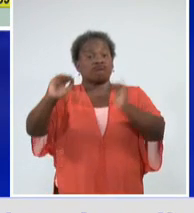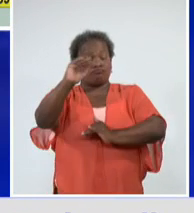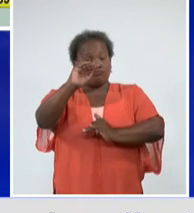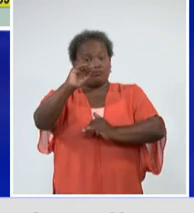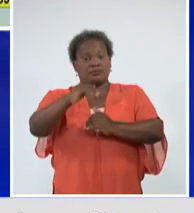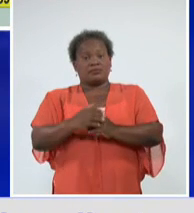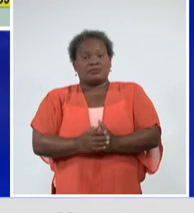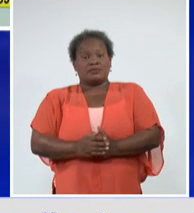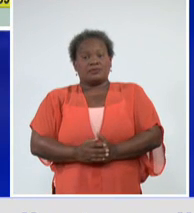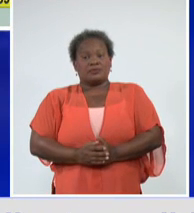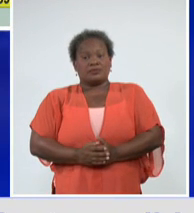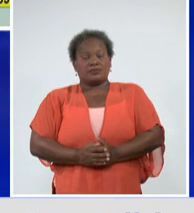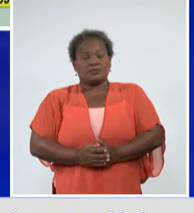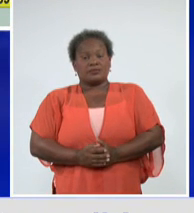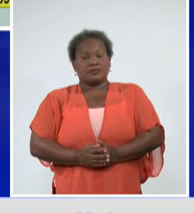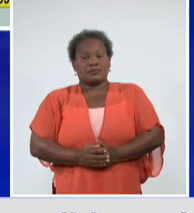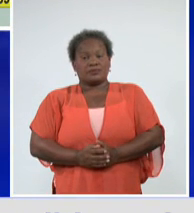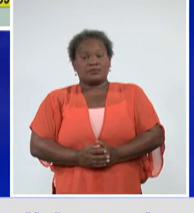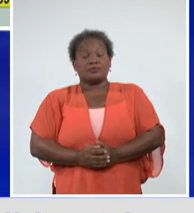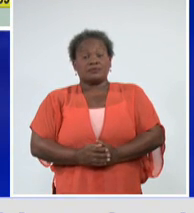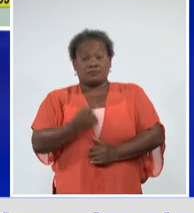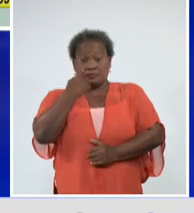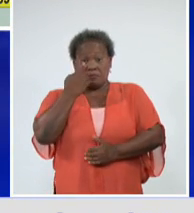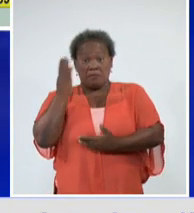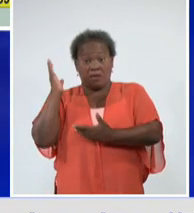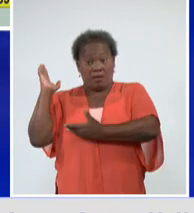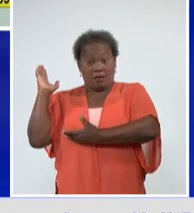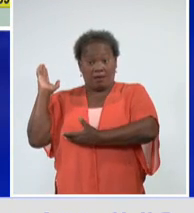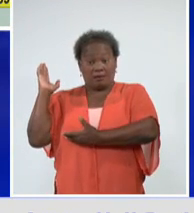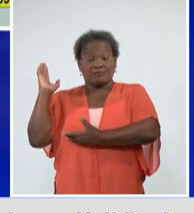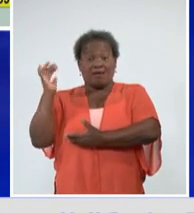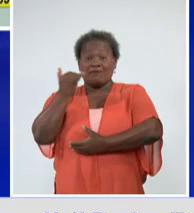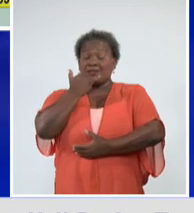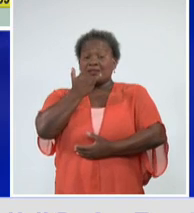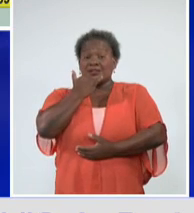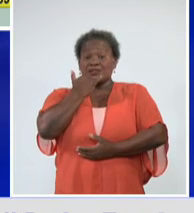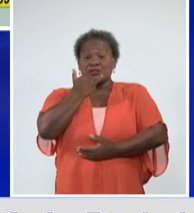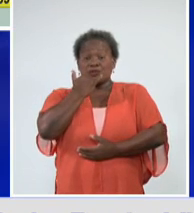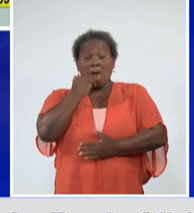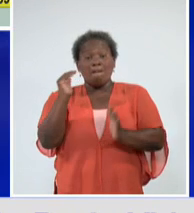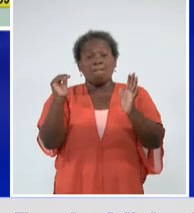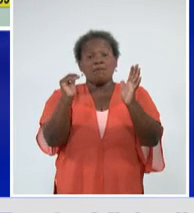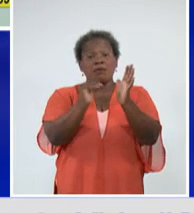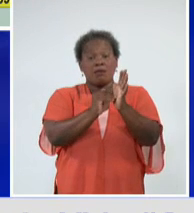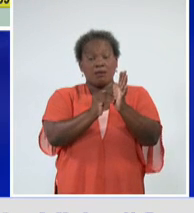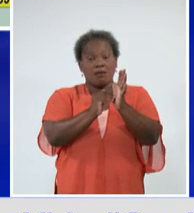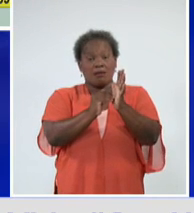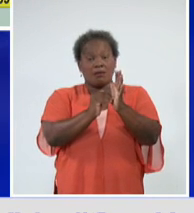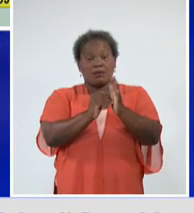de ayer. Ahí, como pueden ver, una tasa de